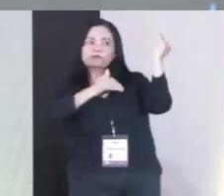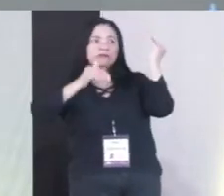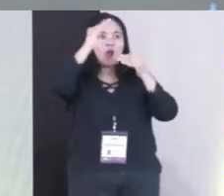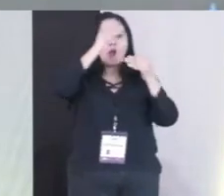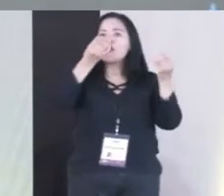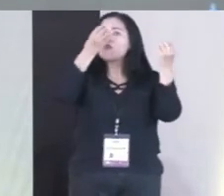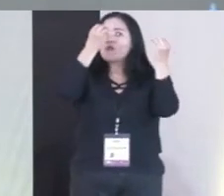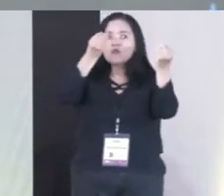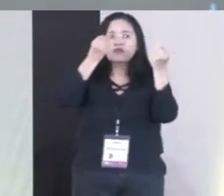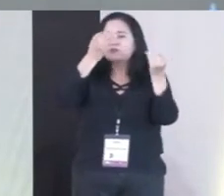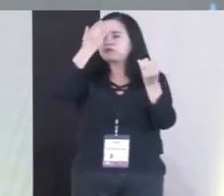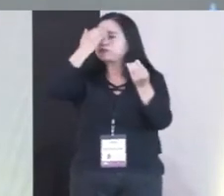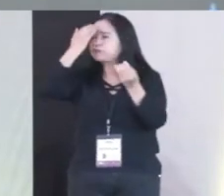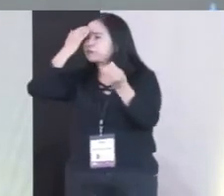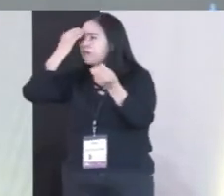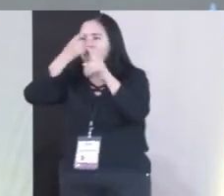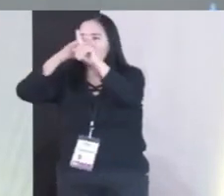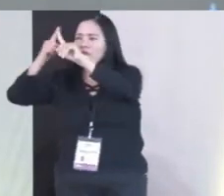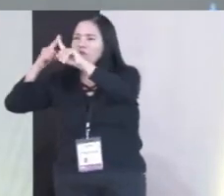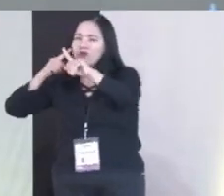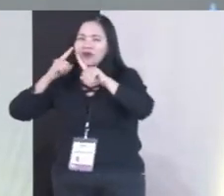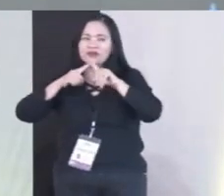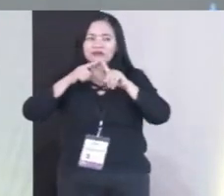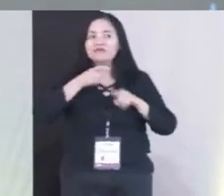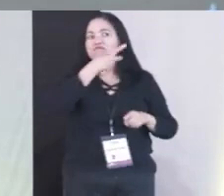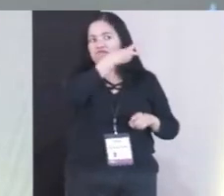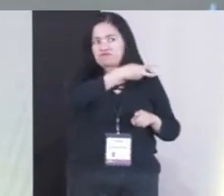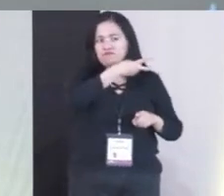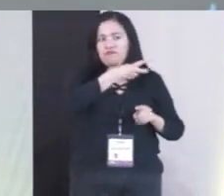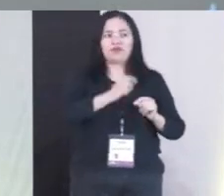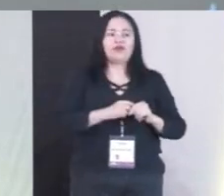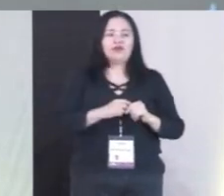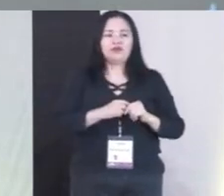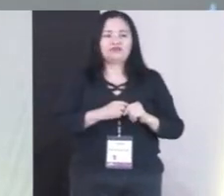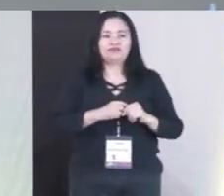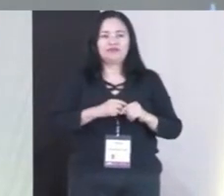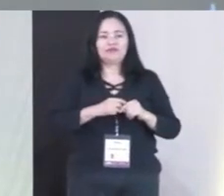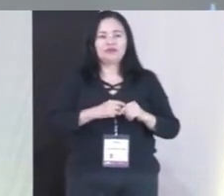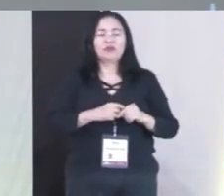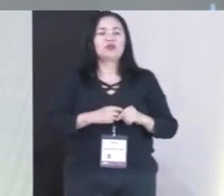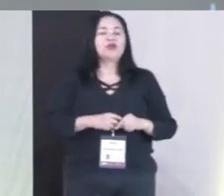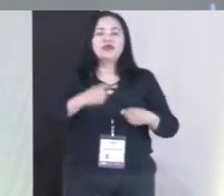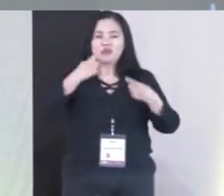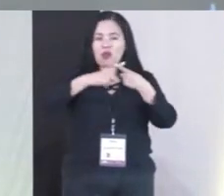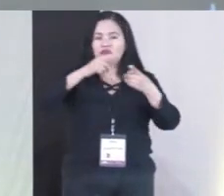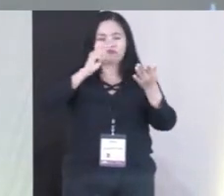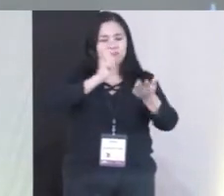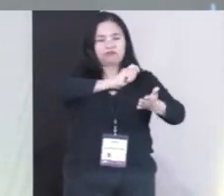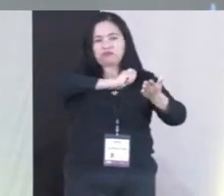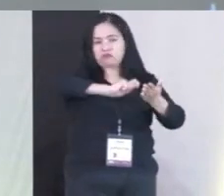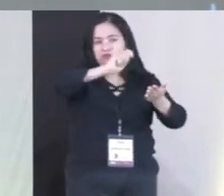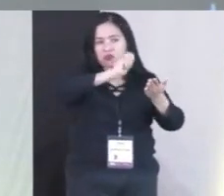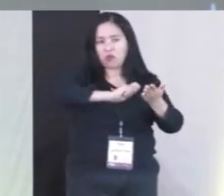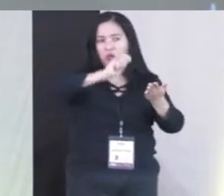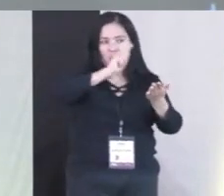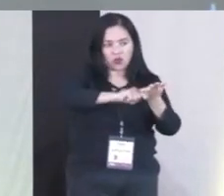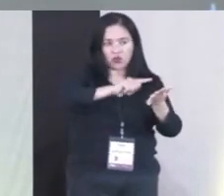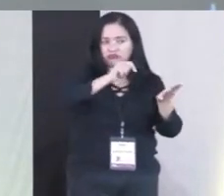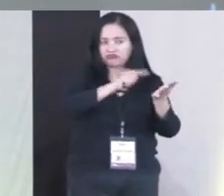diversas áreas, ¿no? Entonces, Pedro es de entrada un extraordinario escritor, es un gran